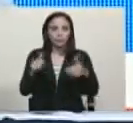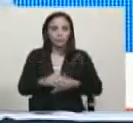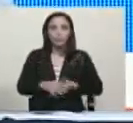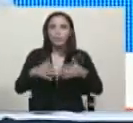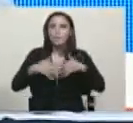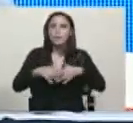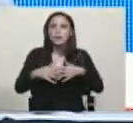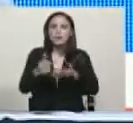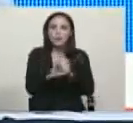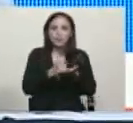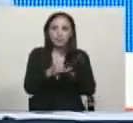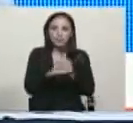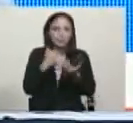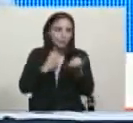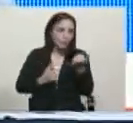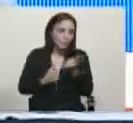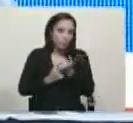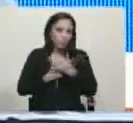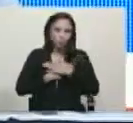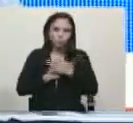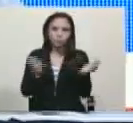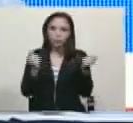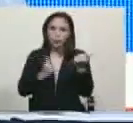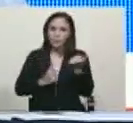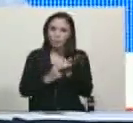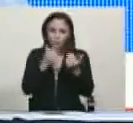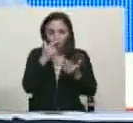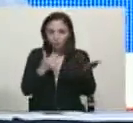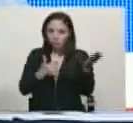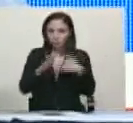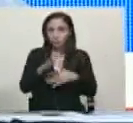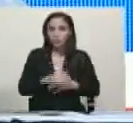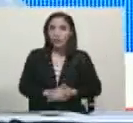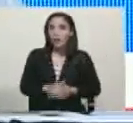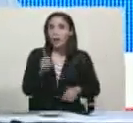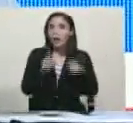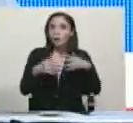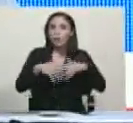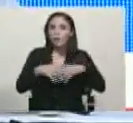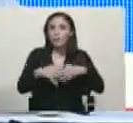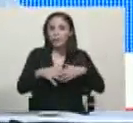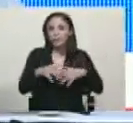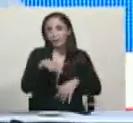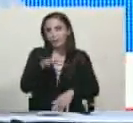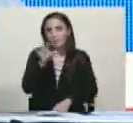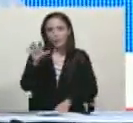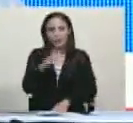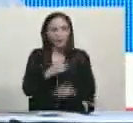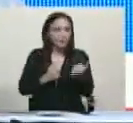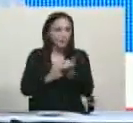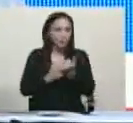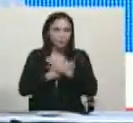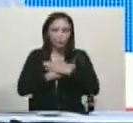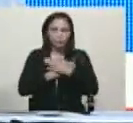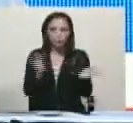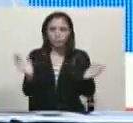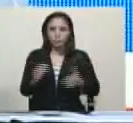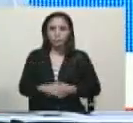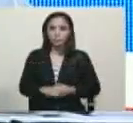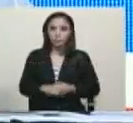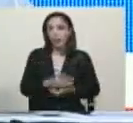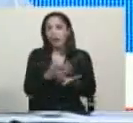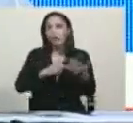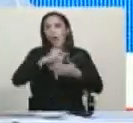Pharma. Y cuenten con el apoyo, así como todas las industrias farmacéuticas del país. Plan de